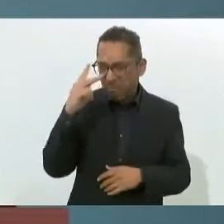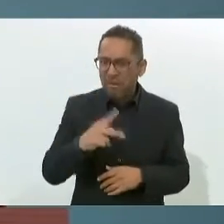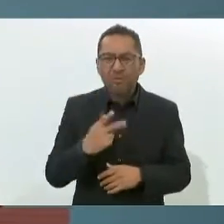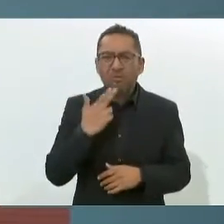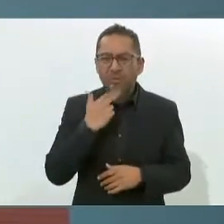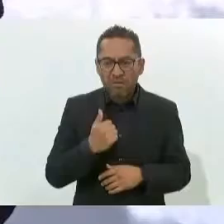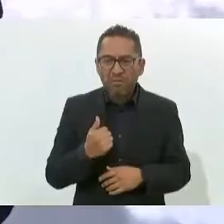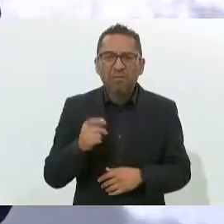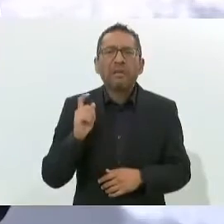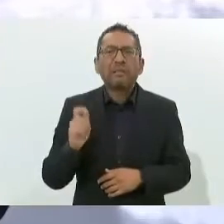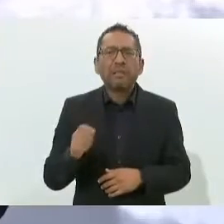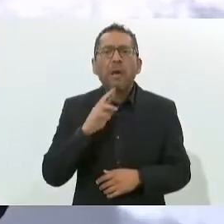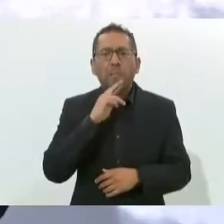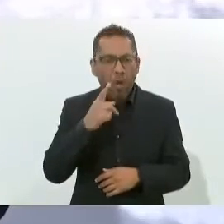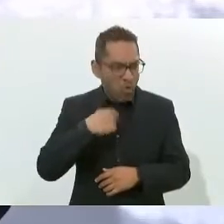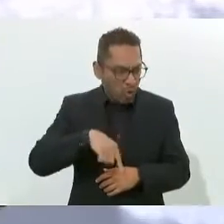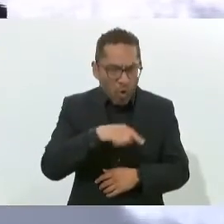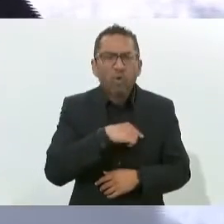vamos a resolverlo.